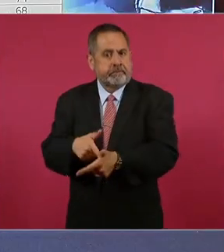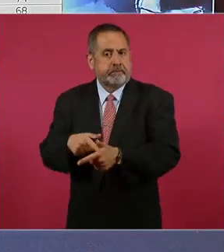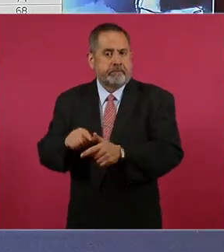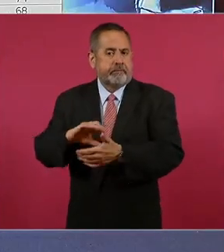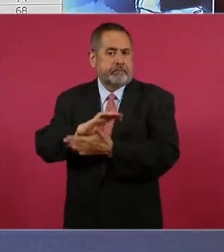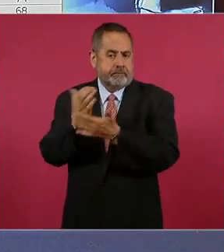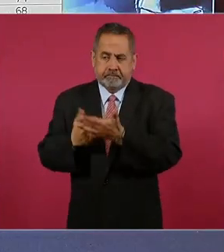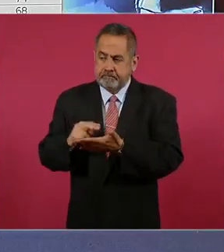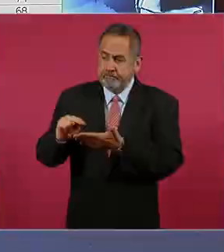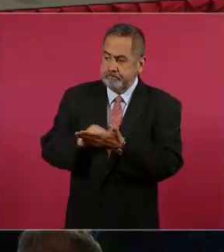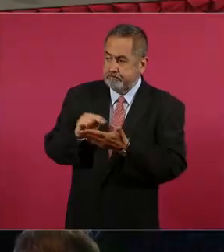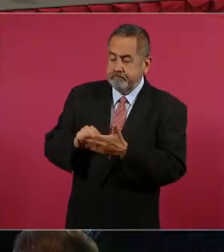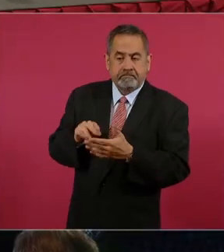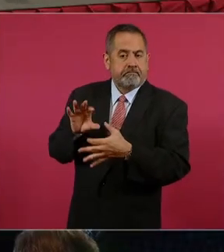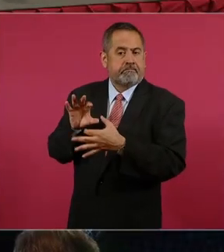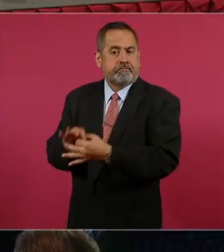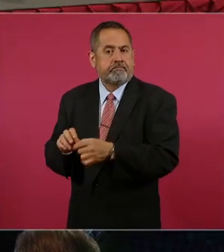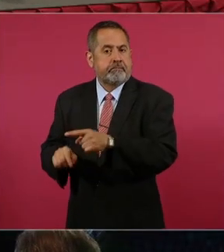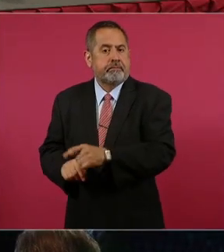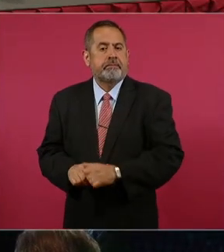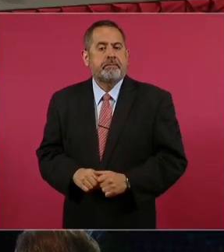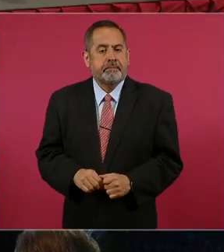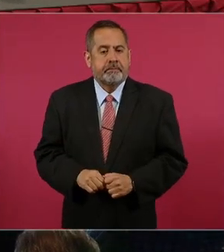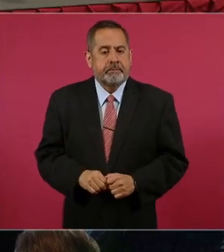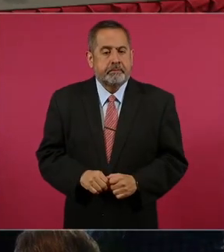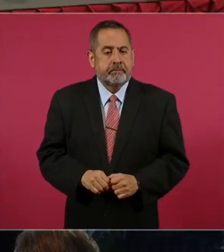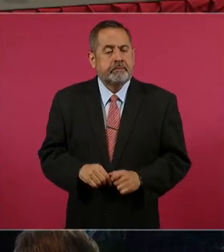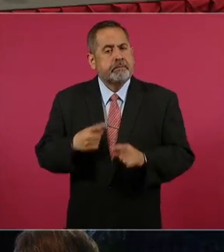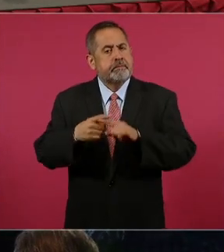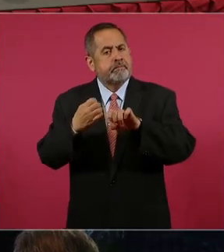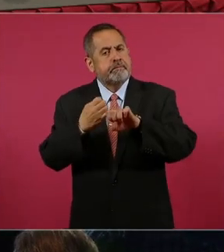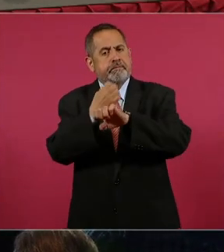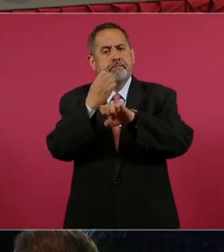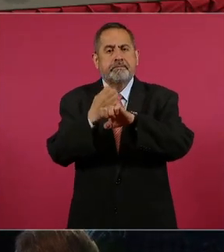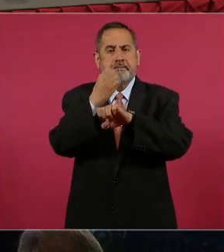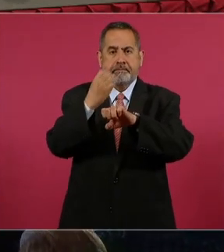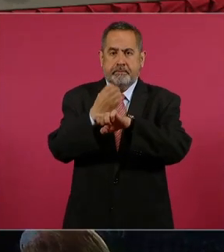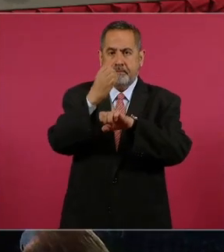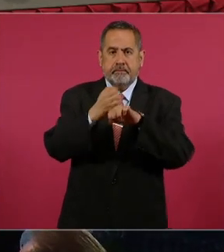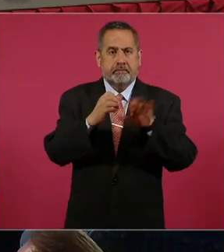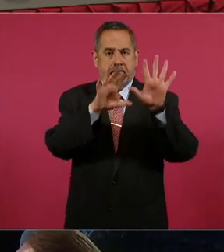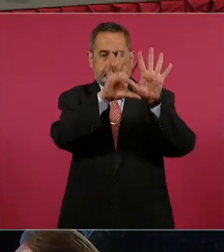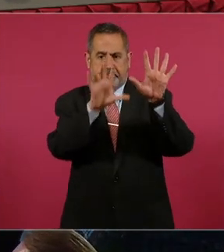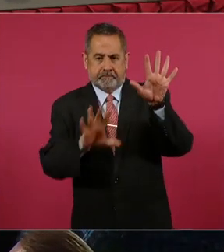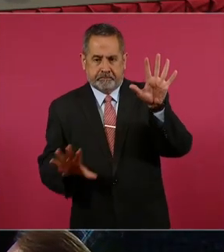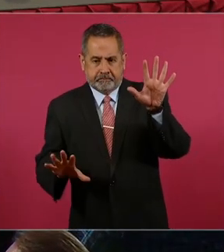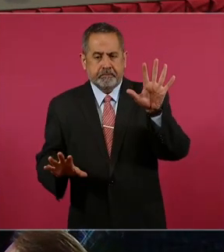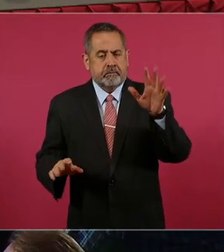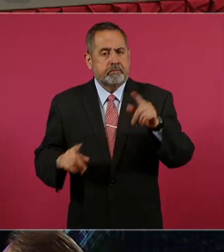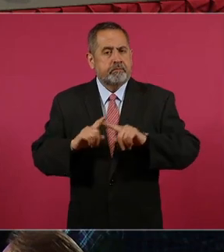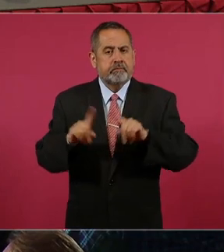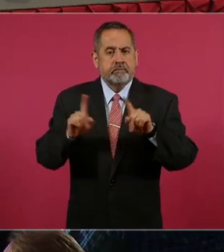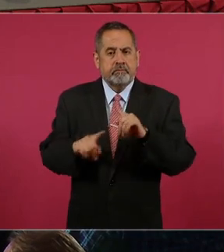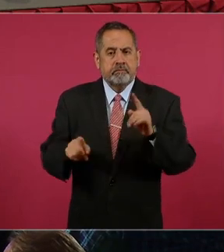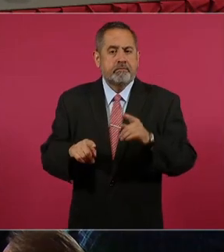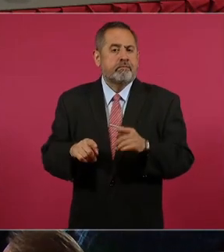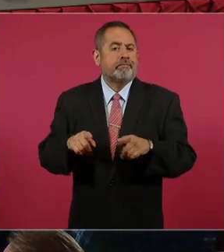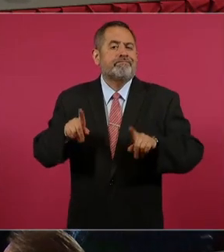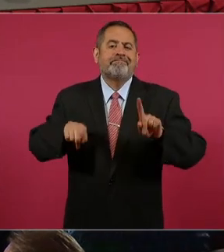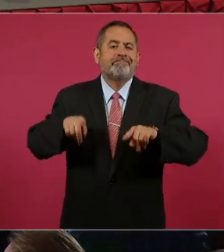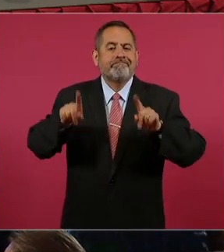La siguiente, por favor. Aquí están la distribución que se tiene por los estados, obviamente los tamaños de los estados determinan mucho la